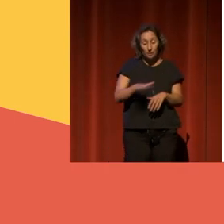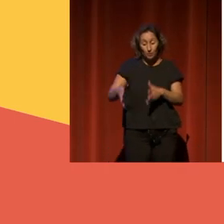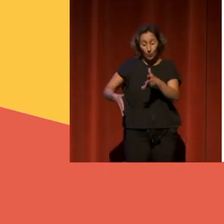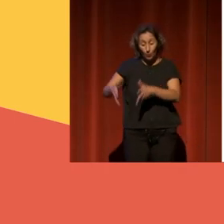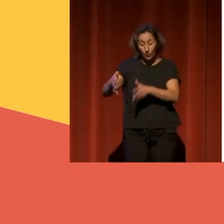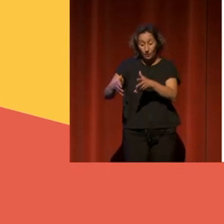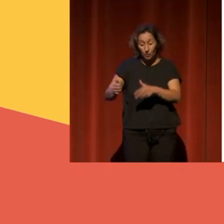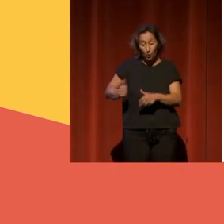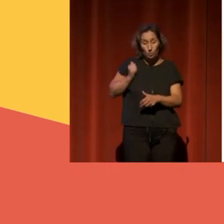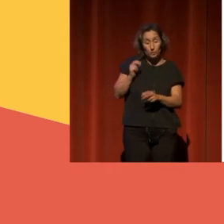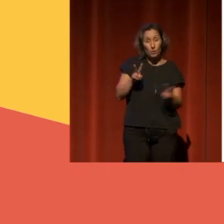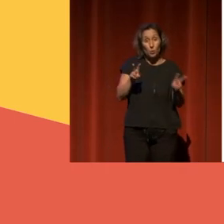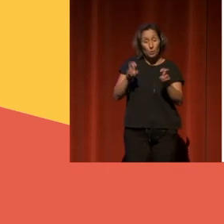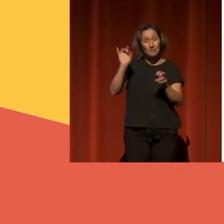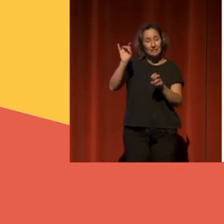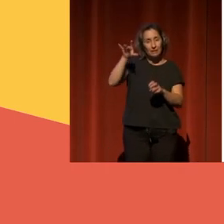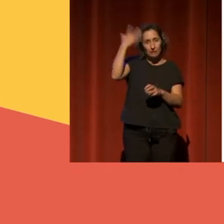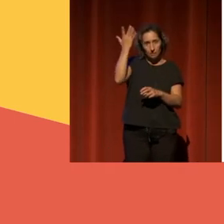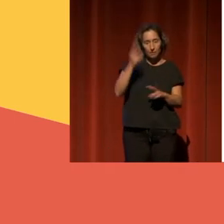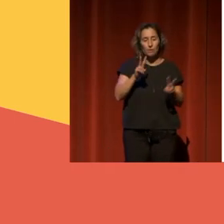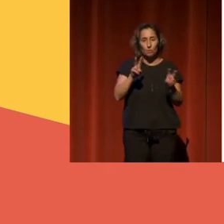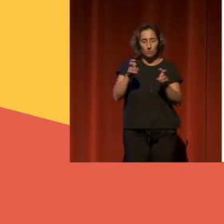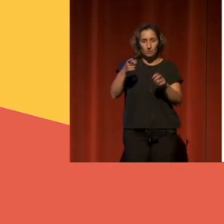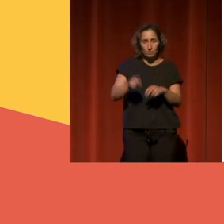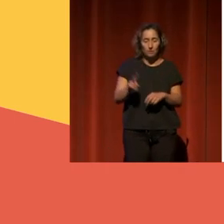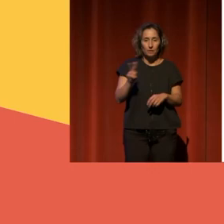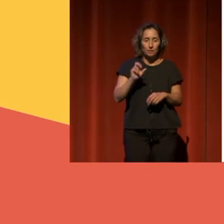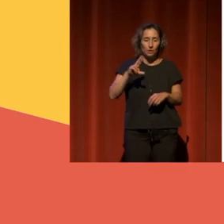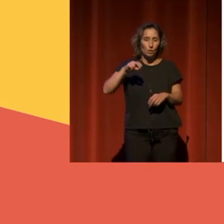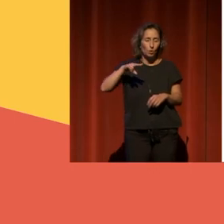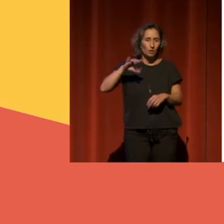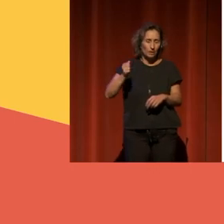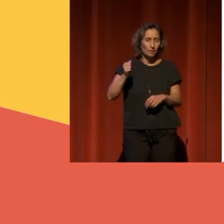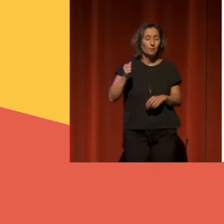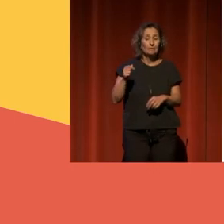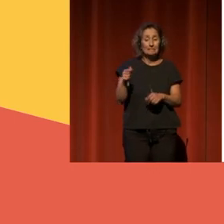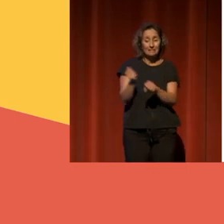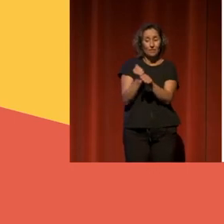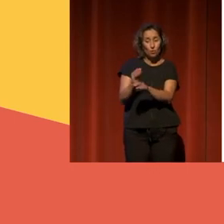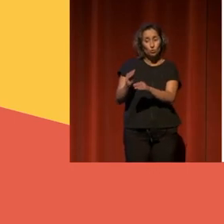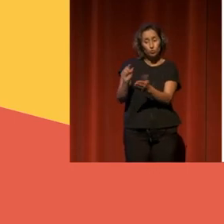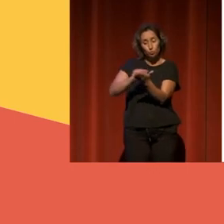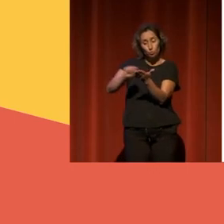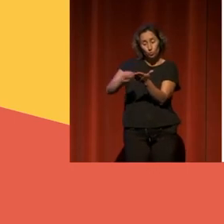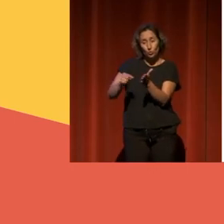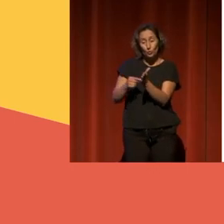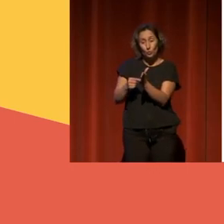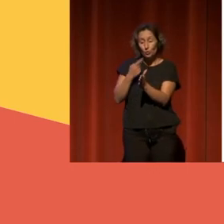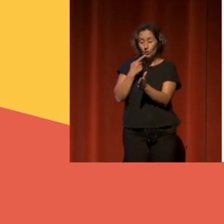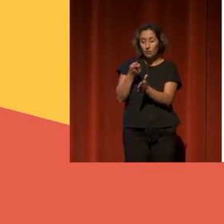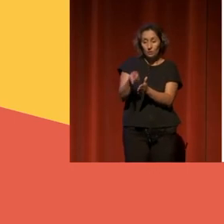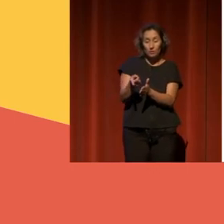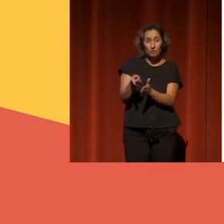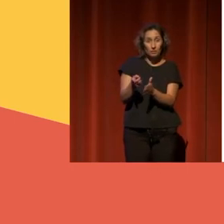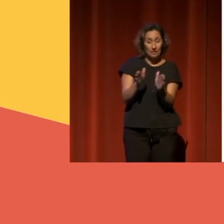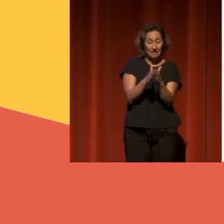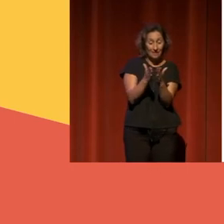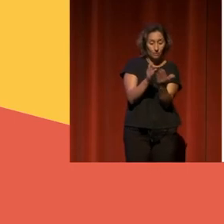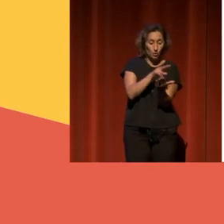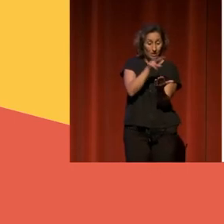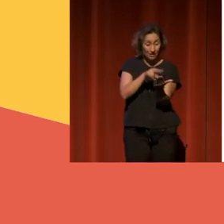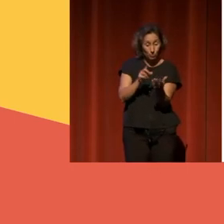ciudadana y de creatividad. Verónica Juárez escribe en uno de sus trabajos que esta mutabilidad que presenta el libro y la